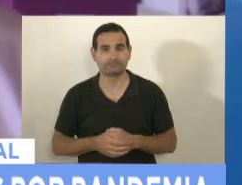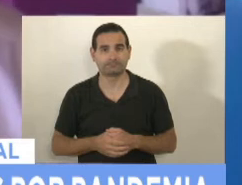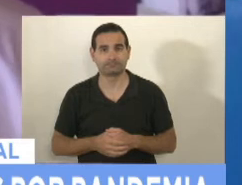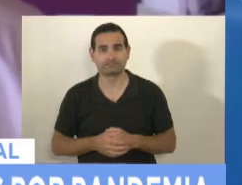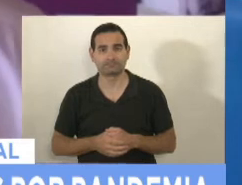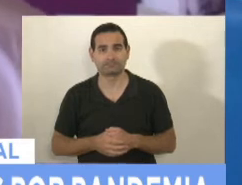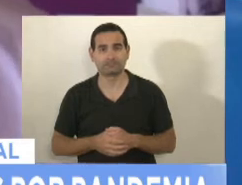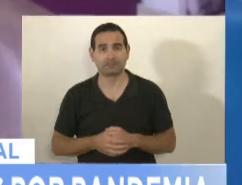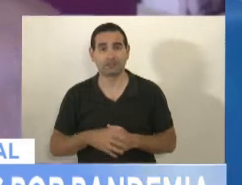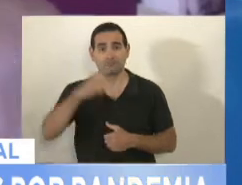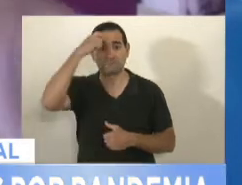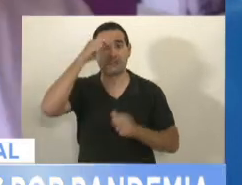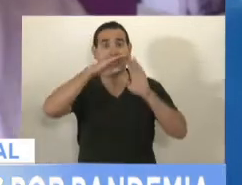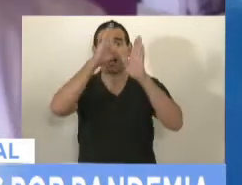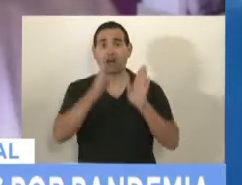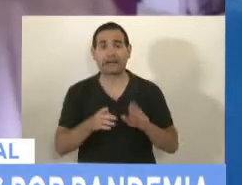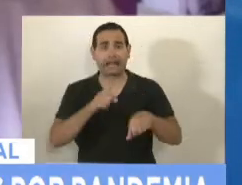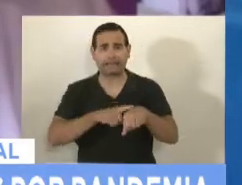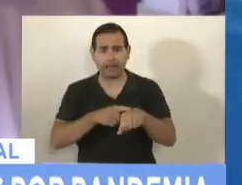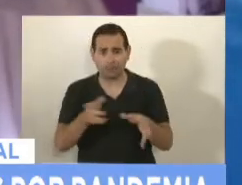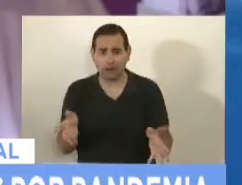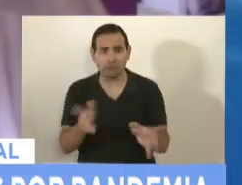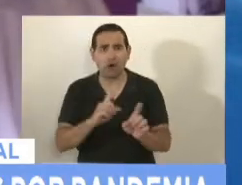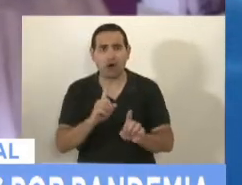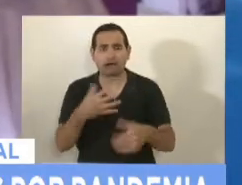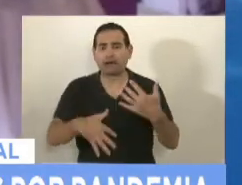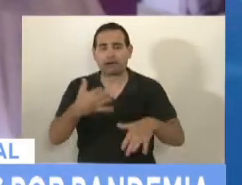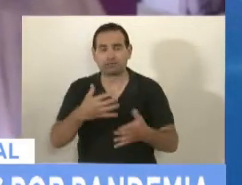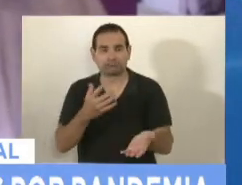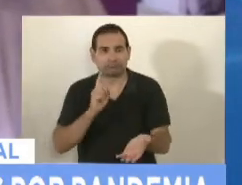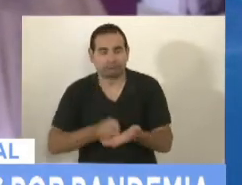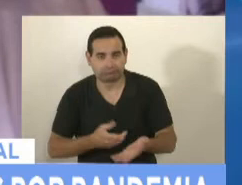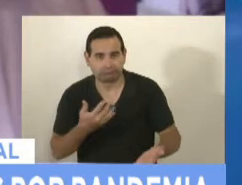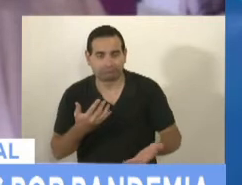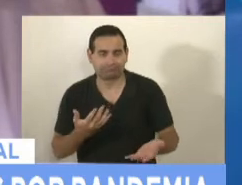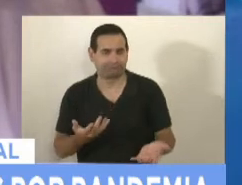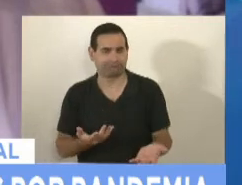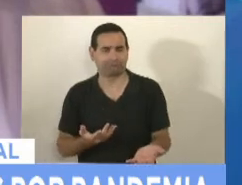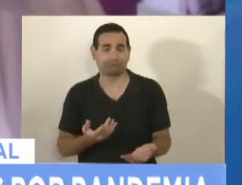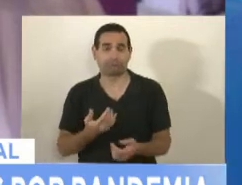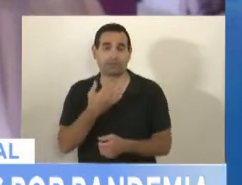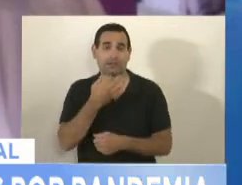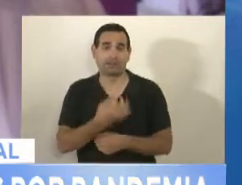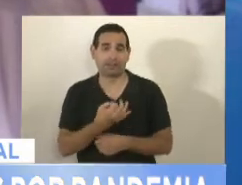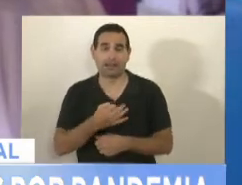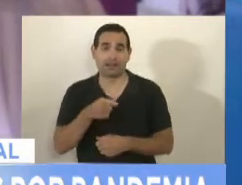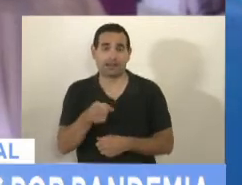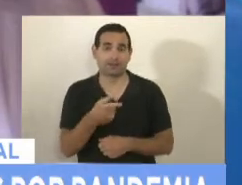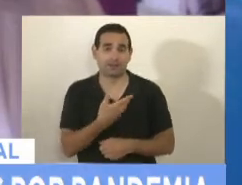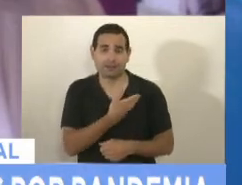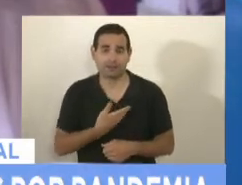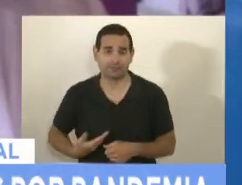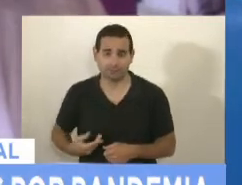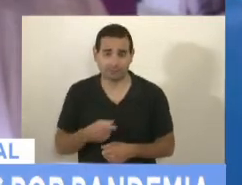La Corte no le dio el tiempo que se despida. La verdad que a la señora miembro